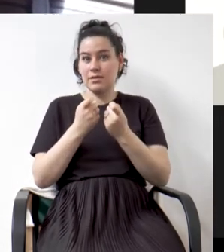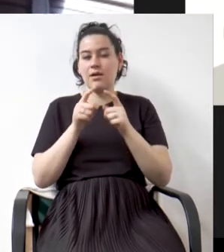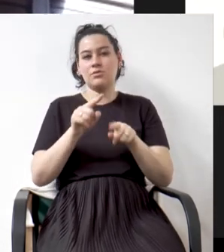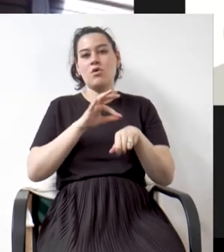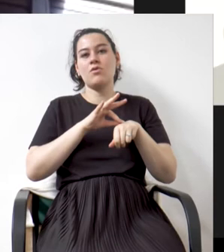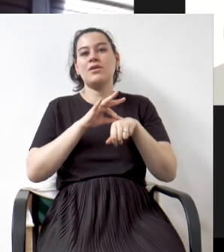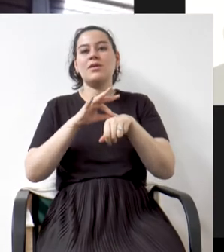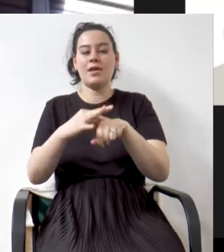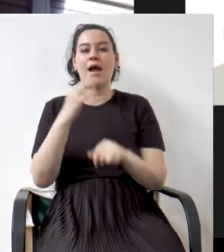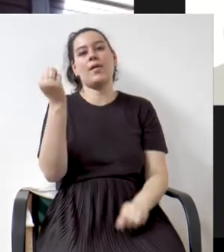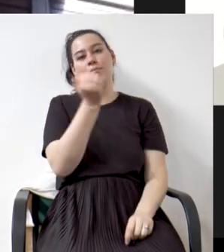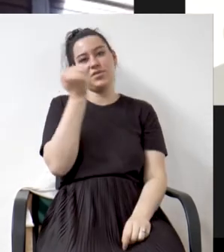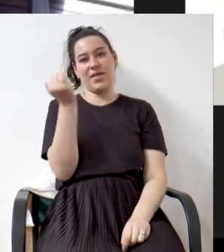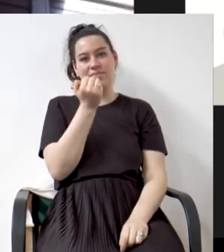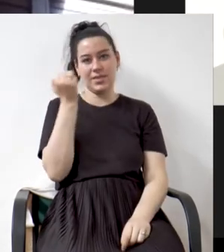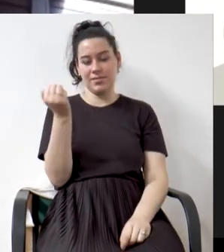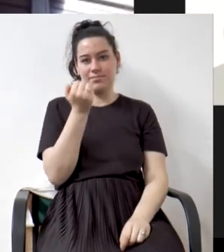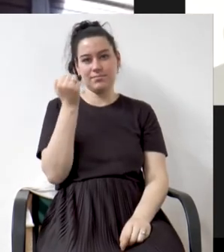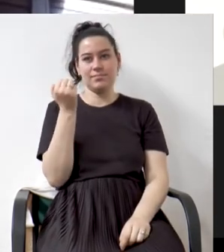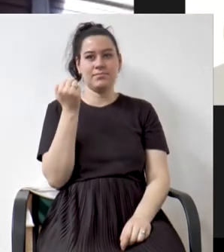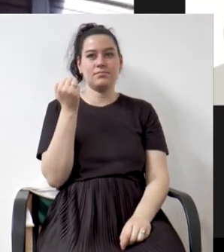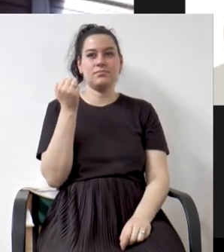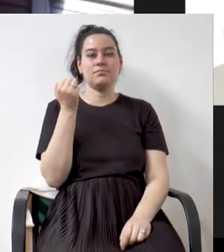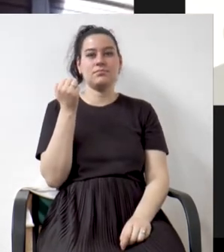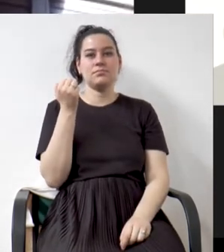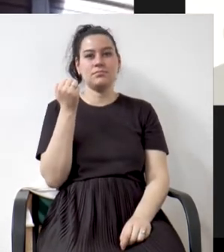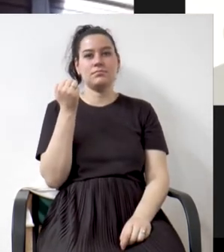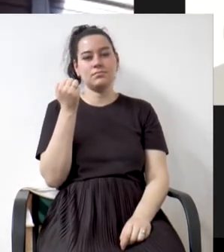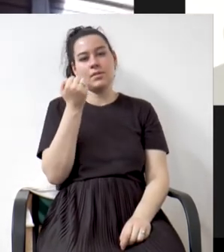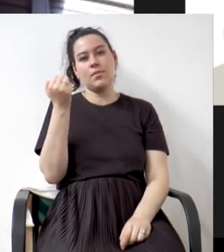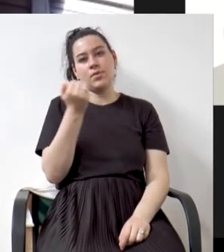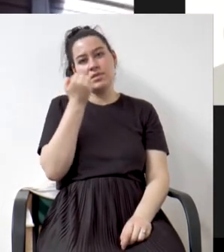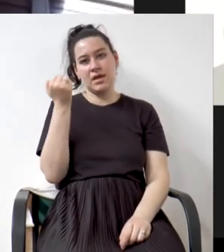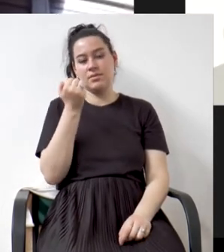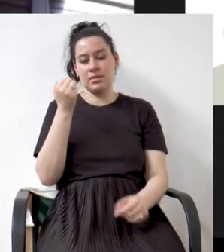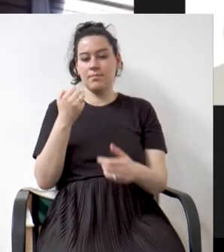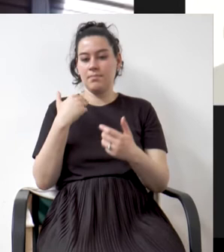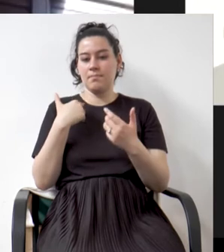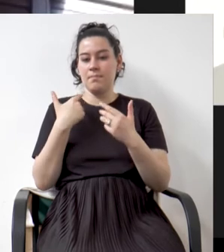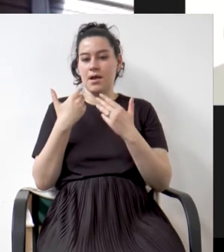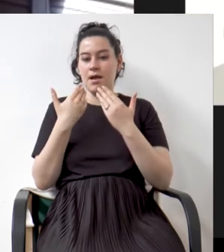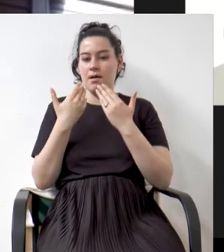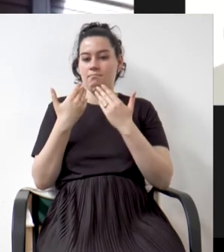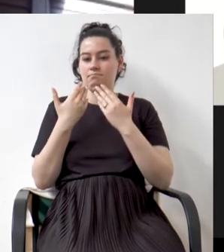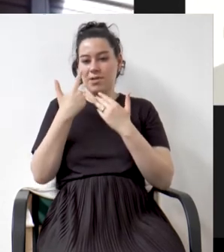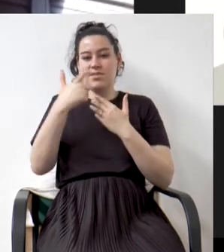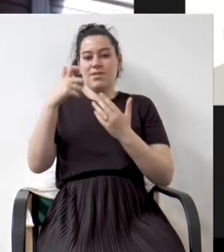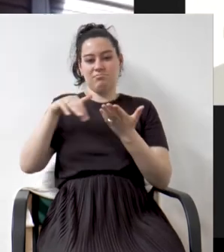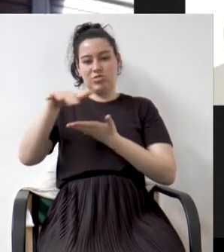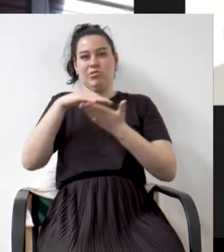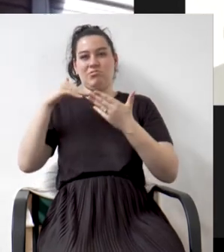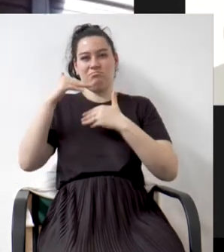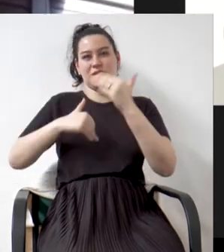guía fundamental para la consistencia en los caminos que uno está atravesando. Y esto